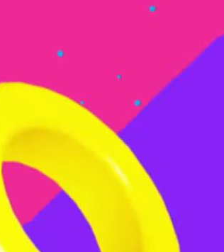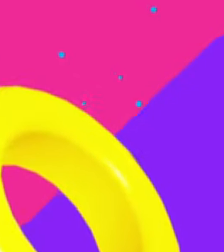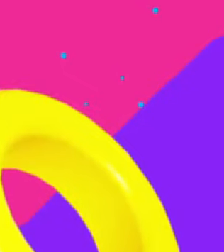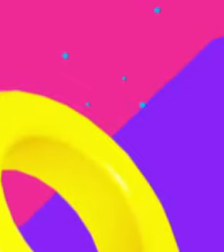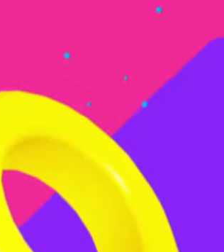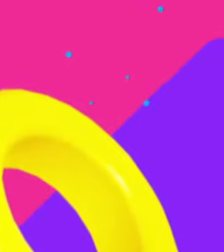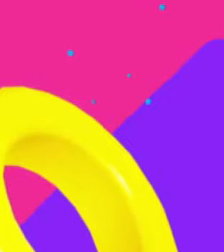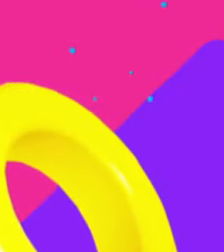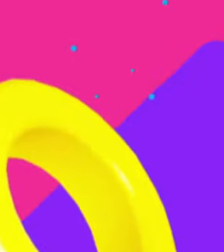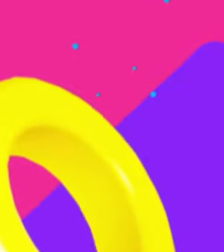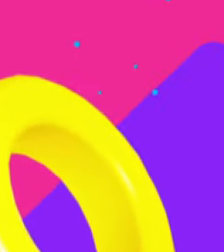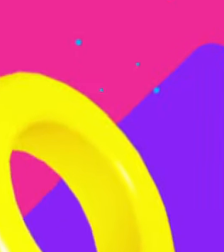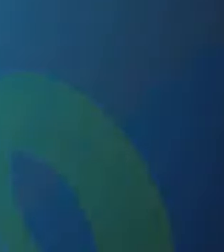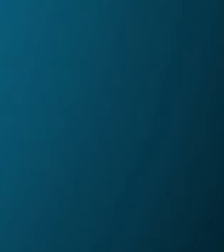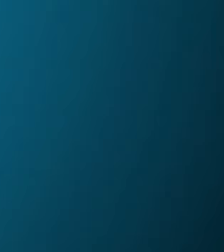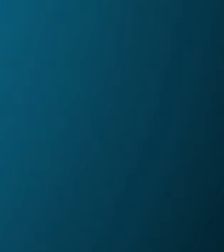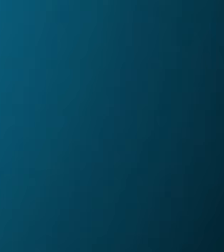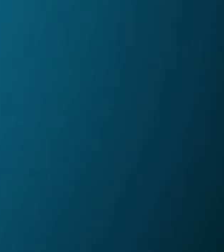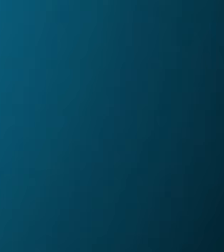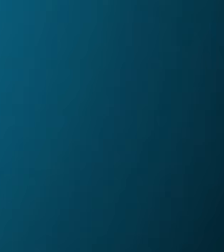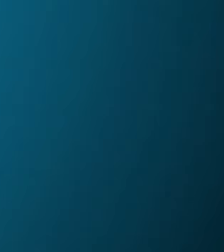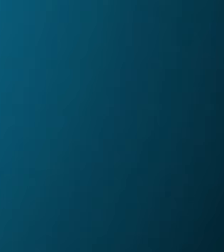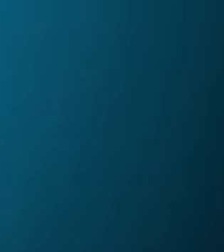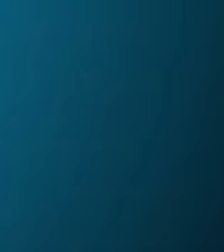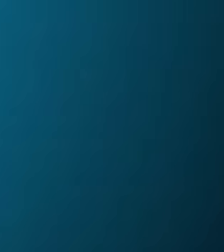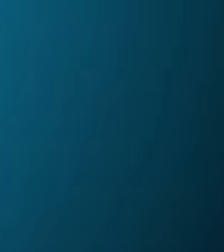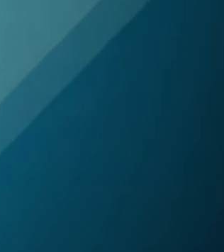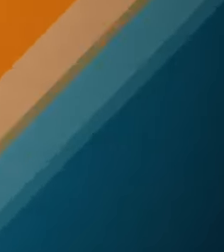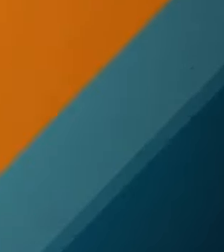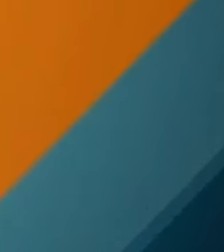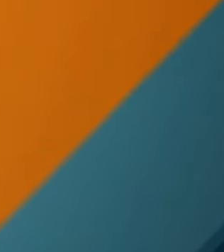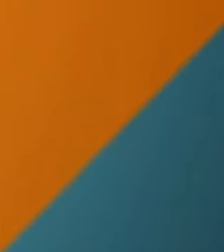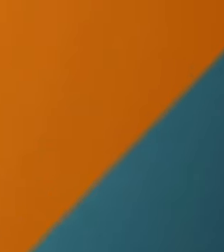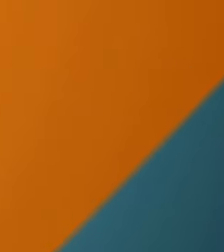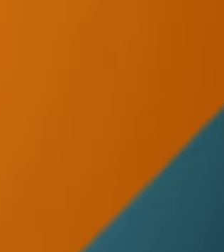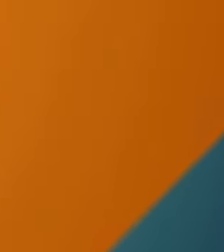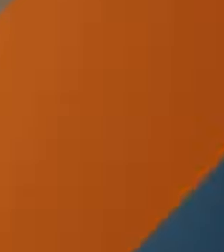Thank you.